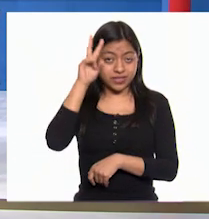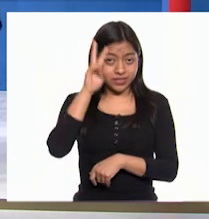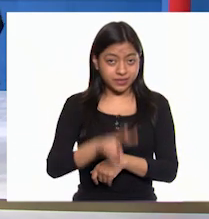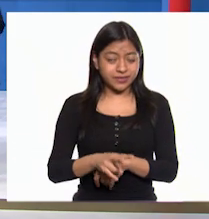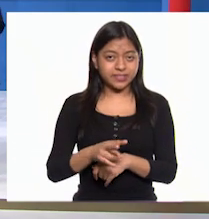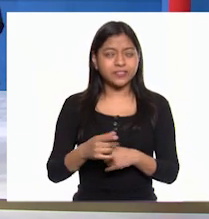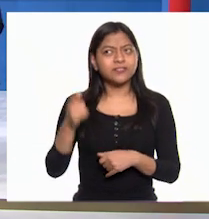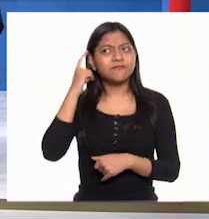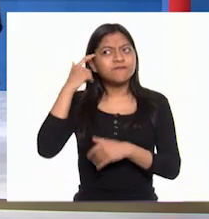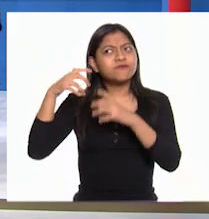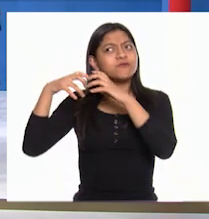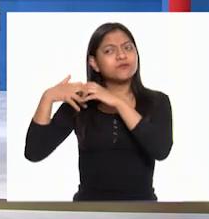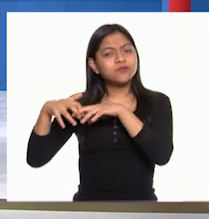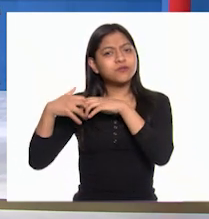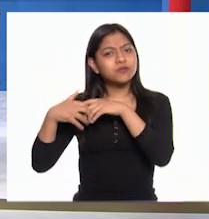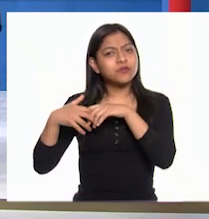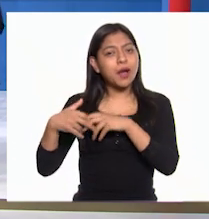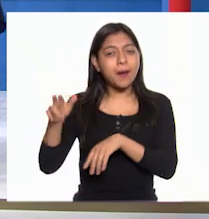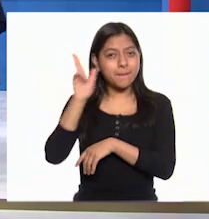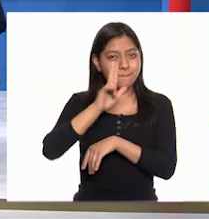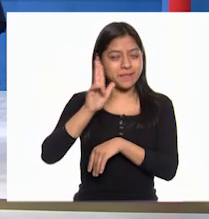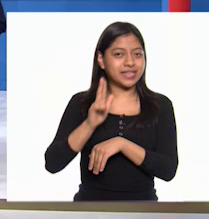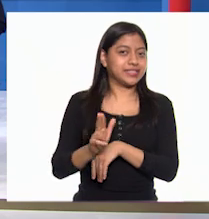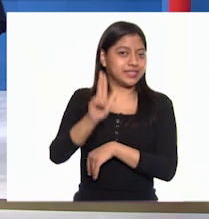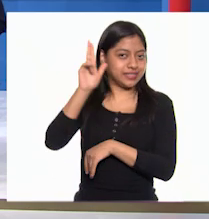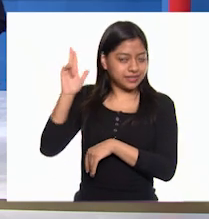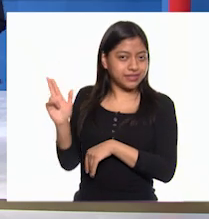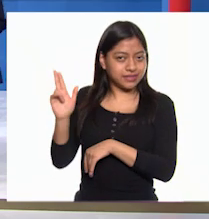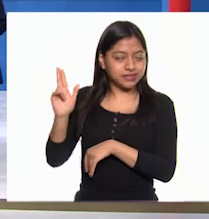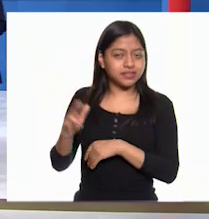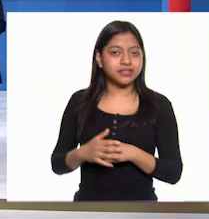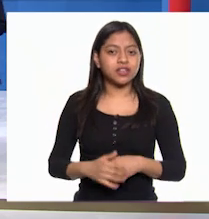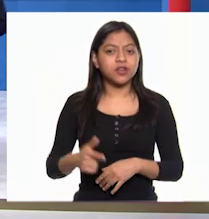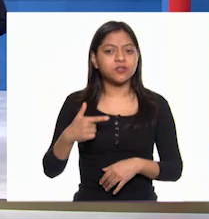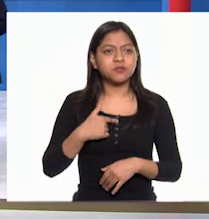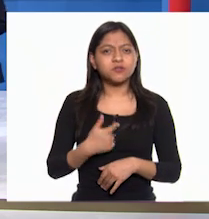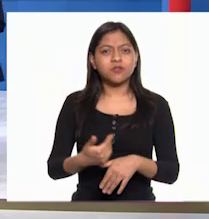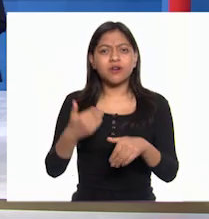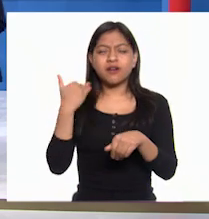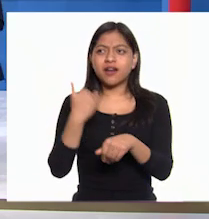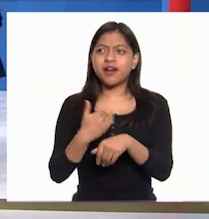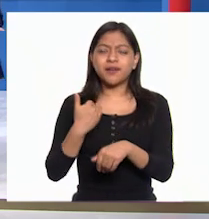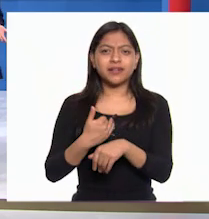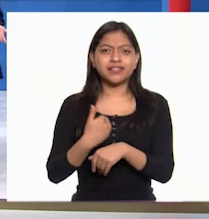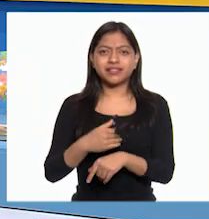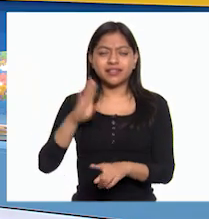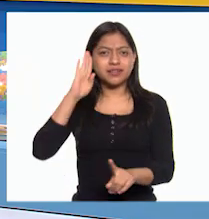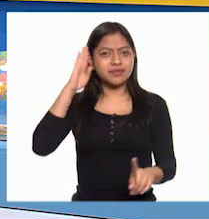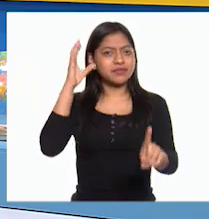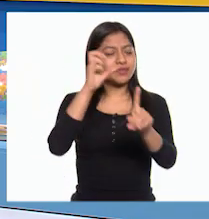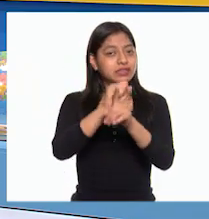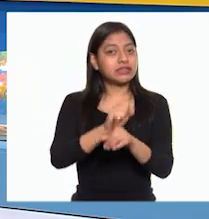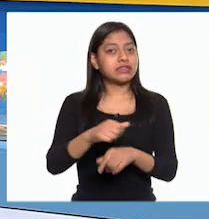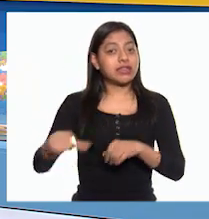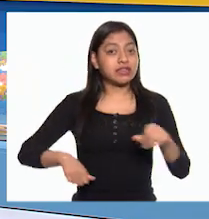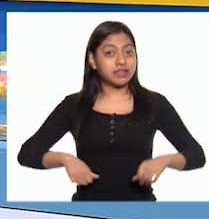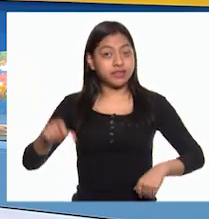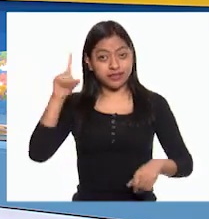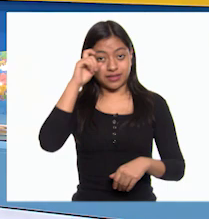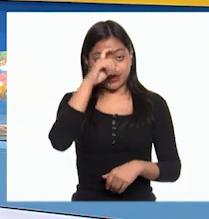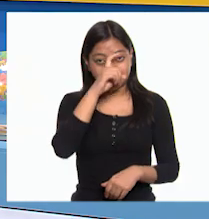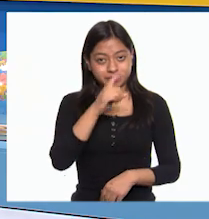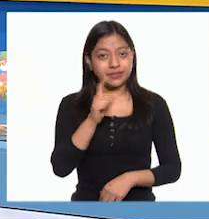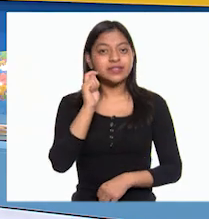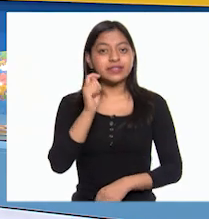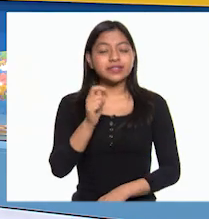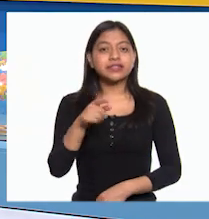vueltas al asunto en mi cabeza desde el martes de la semana pasada, me sigue resultando muy retador. Se trata, María,